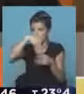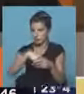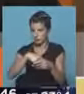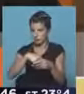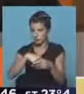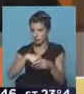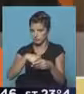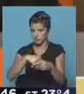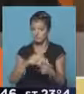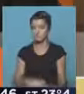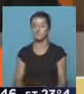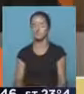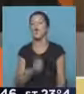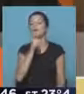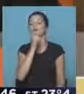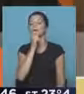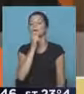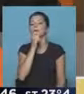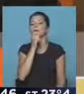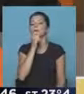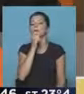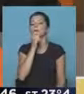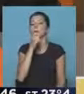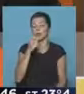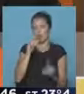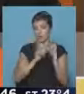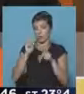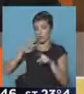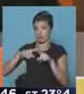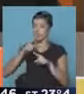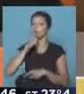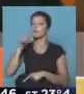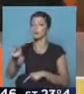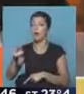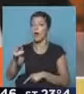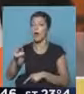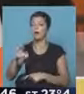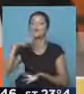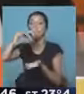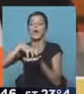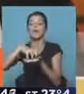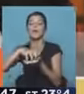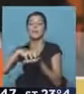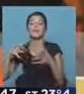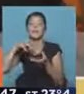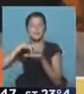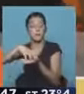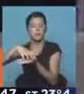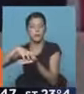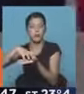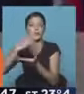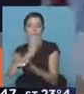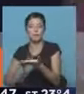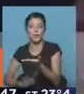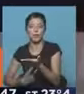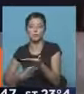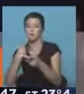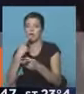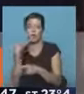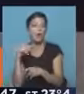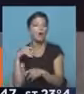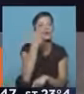nos pasa lo que alguna vez nos tocó estar de este lado del mostrador digamos como funcionario a usted se le va la puerta del departamento de estado al departamento cuando de comer se desarrollan por exactamente